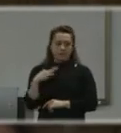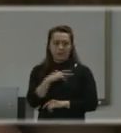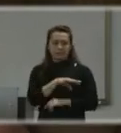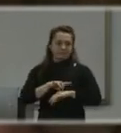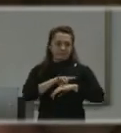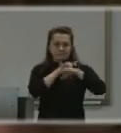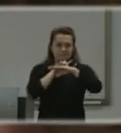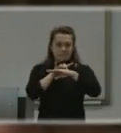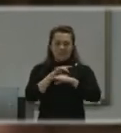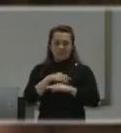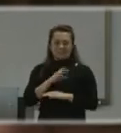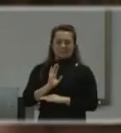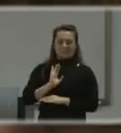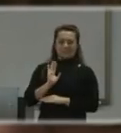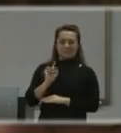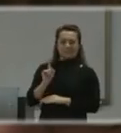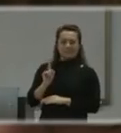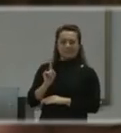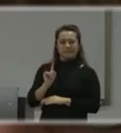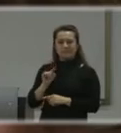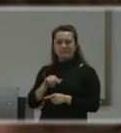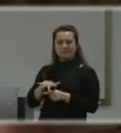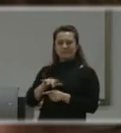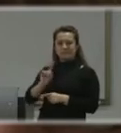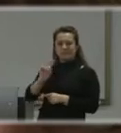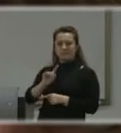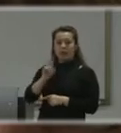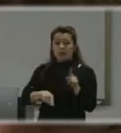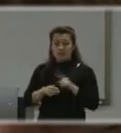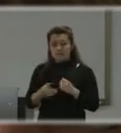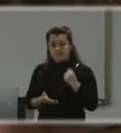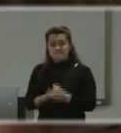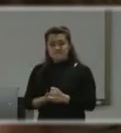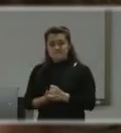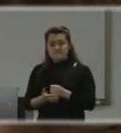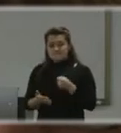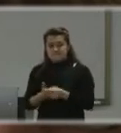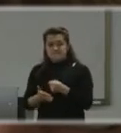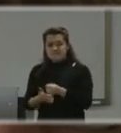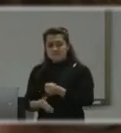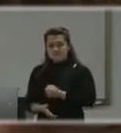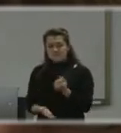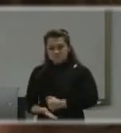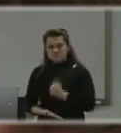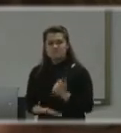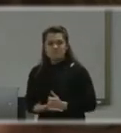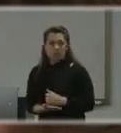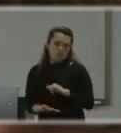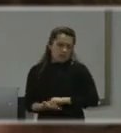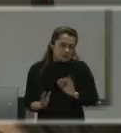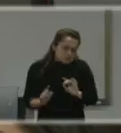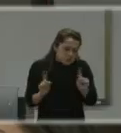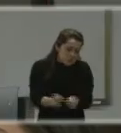pues como un poquito sesgados en esos ejercicios y a veces hay ejercicios que son más violentos. ¿Listo? Es